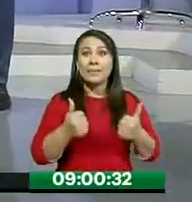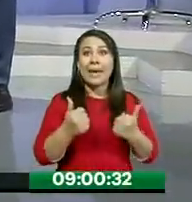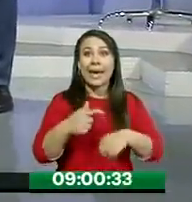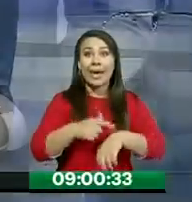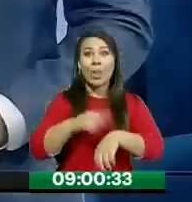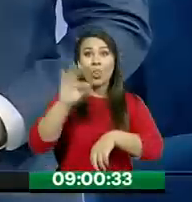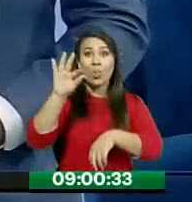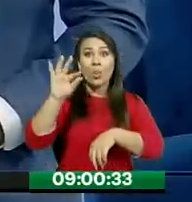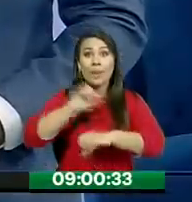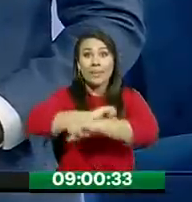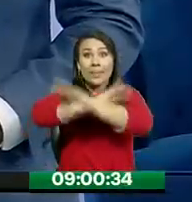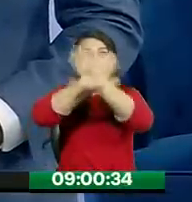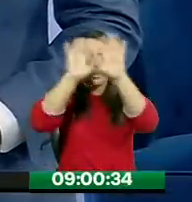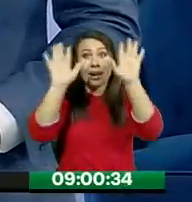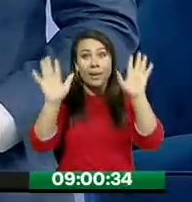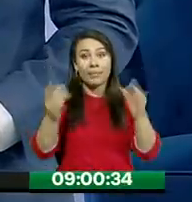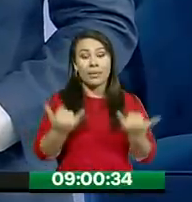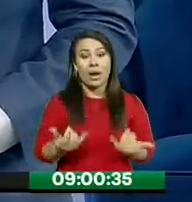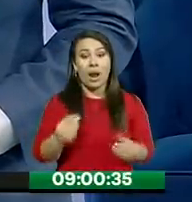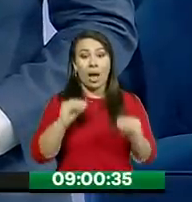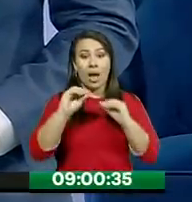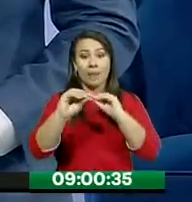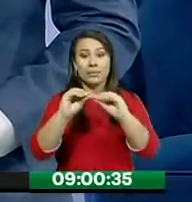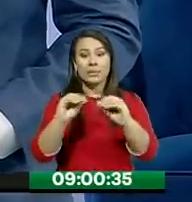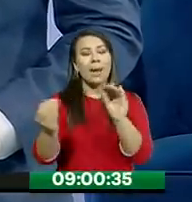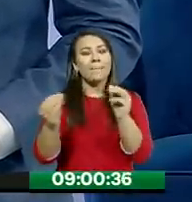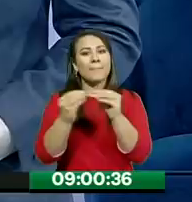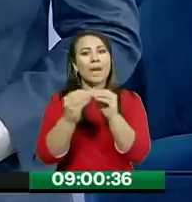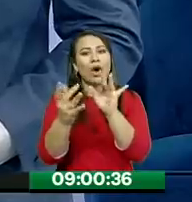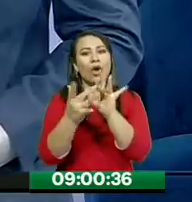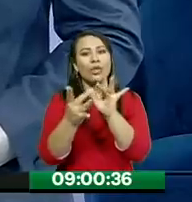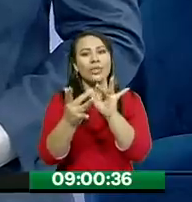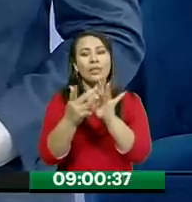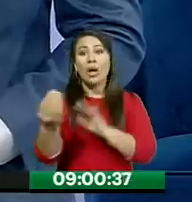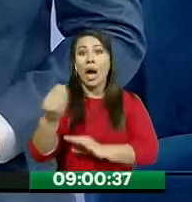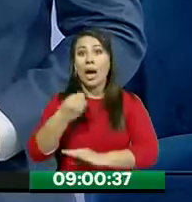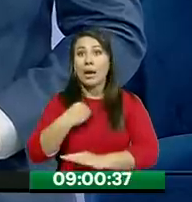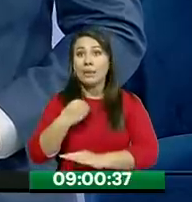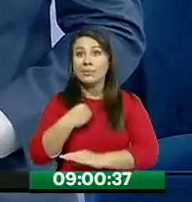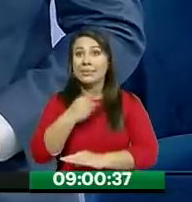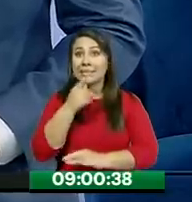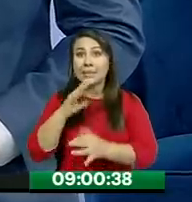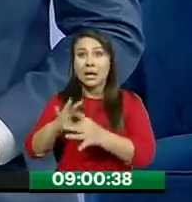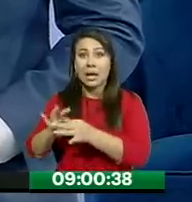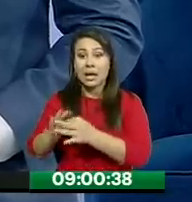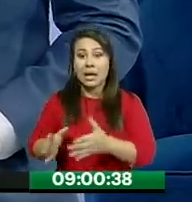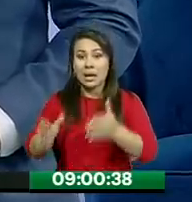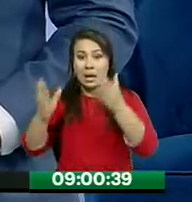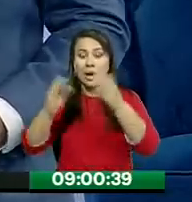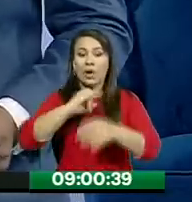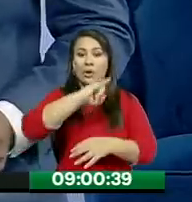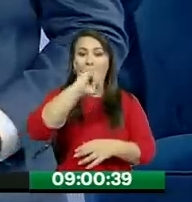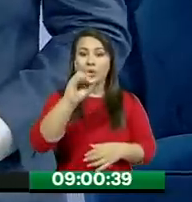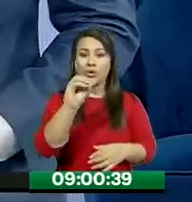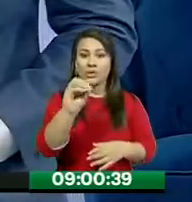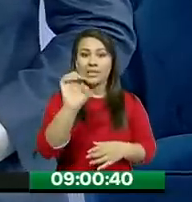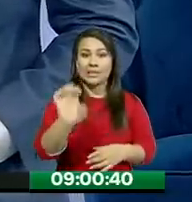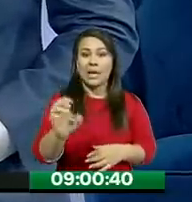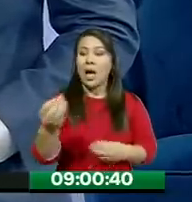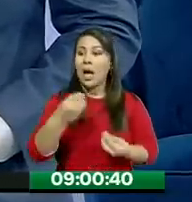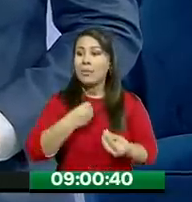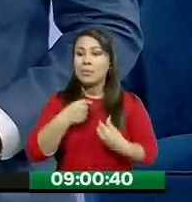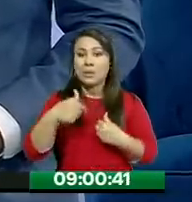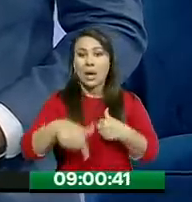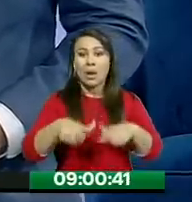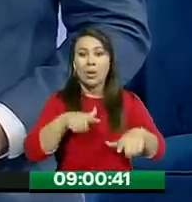Tan Camarengo. Por ejemplo, en el caso de los buses urbanos, ¿qué ha pasado en el recorrido de las diferentes líneas de estas unidades? Bueno, la